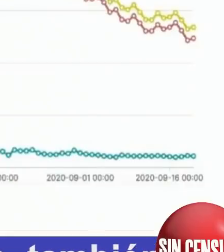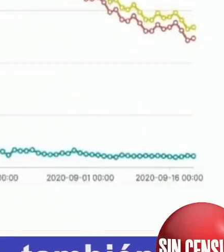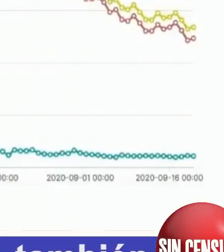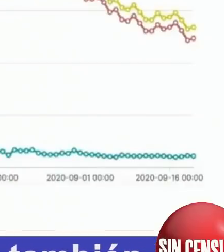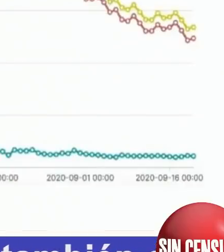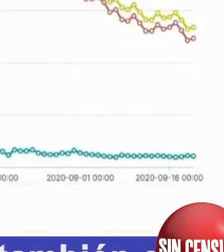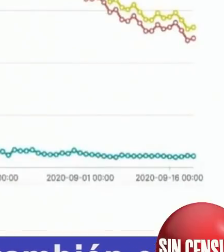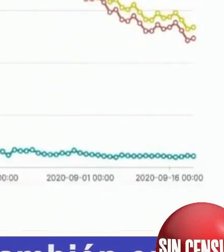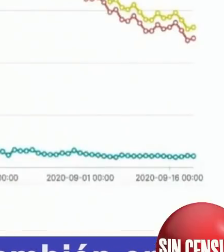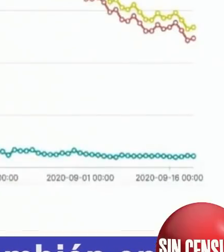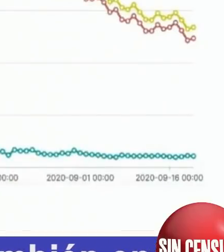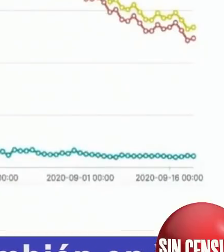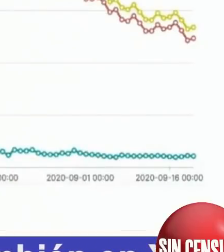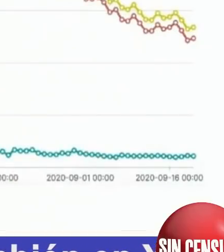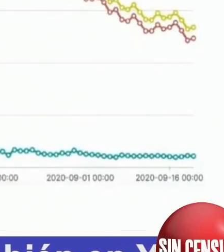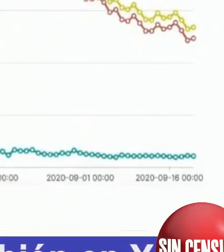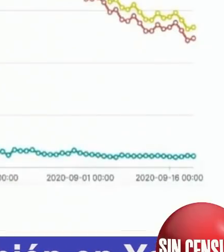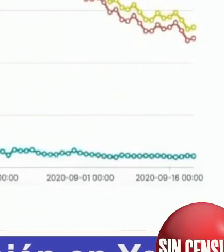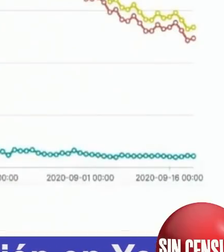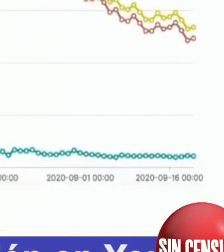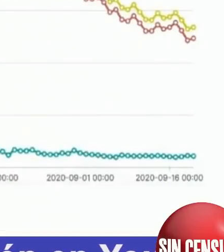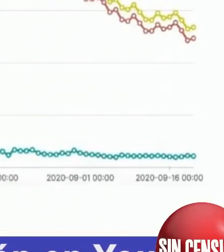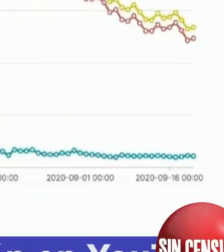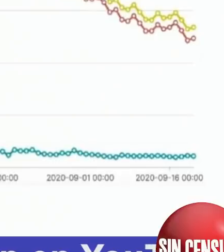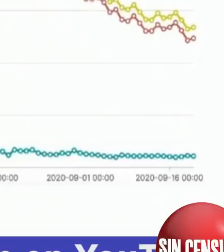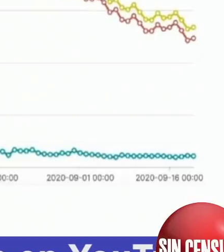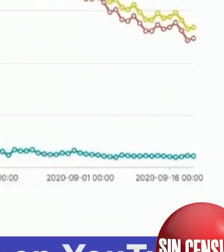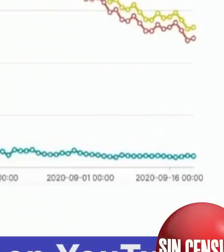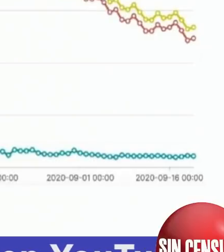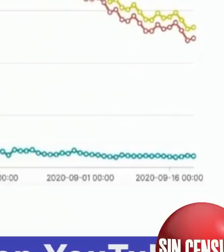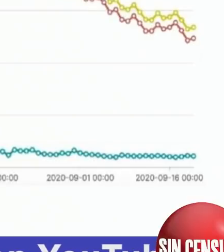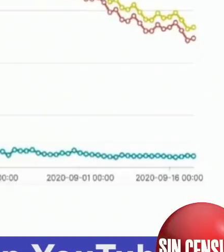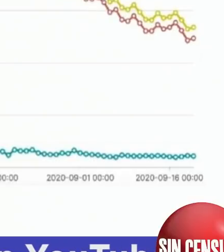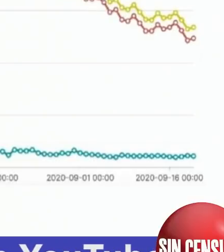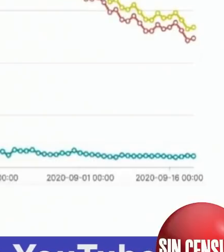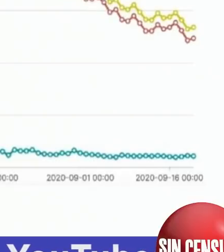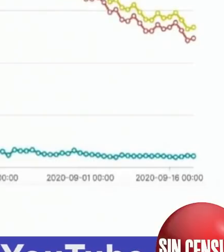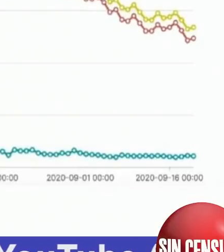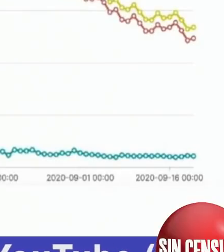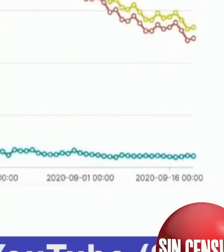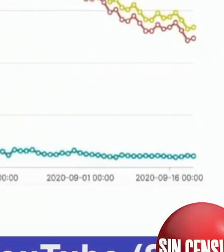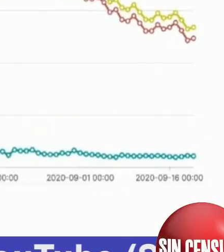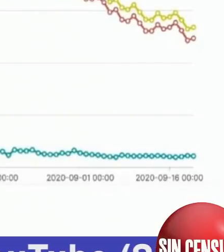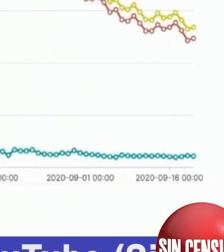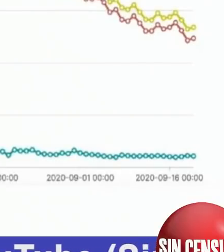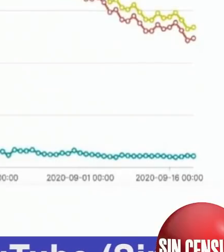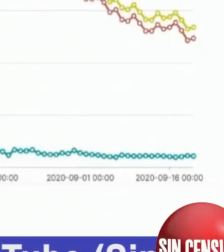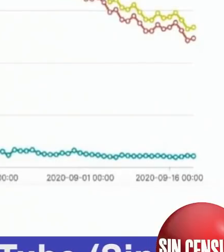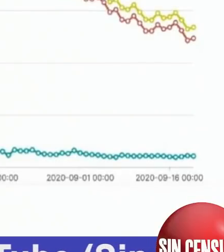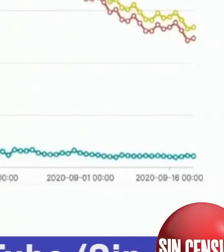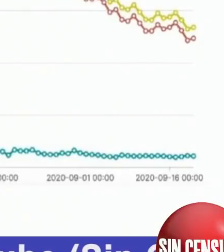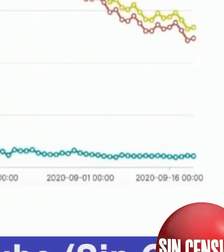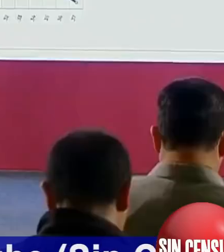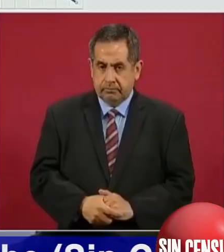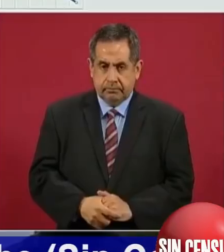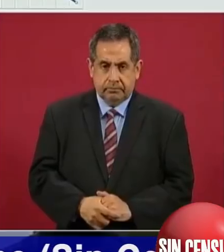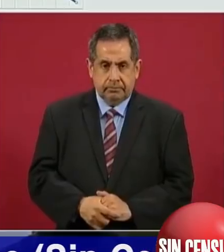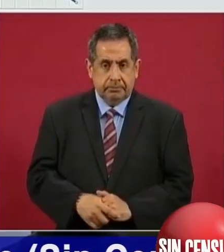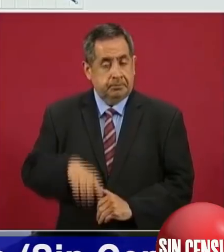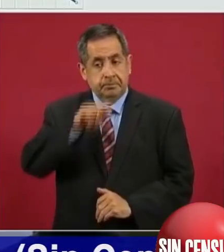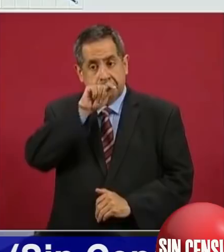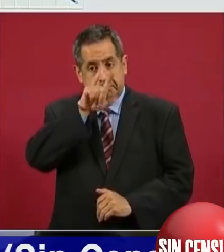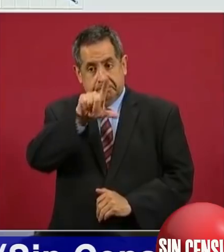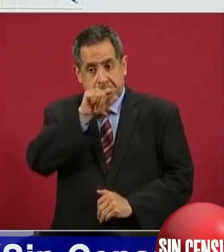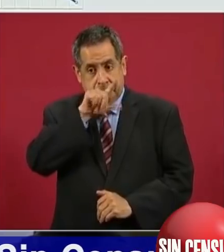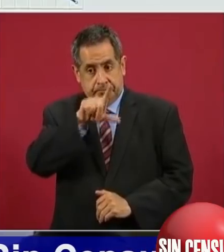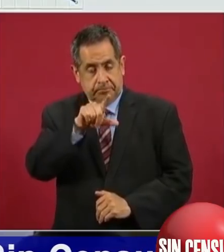siguió subiendo hasta el 1 de septiembre y en los últimos 20 días empezó a reducirse. En el estado de Jalisco